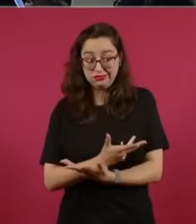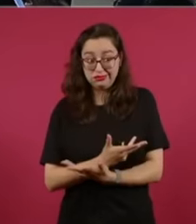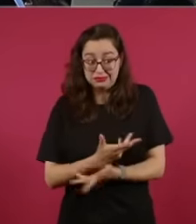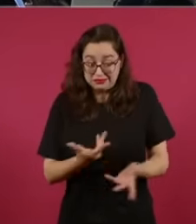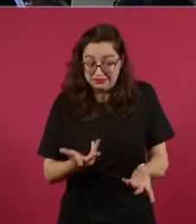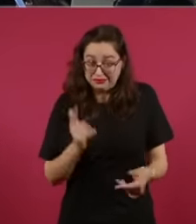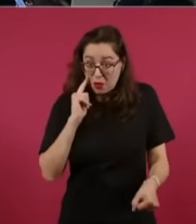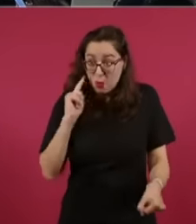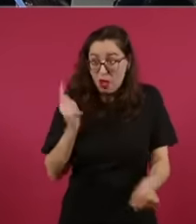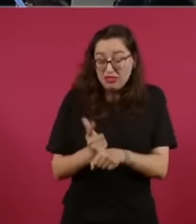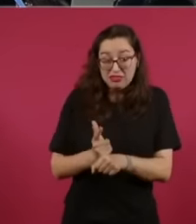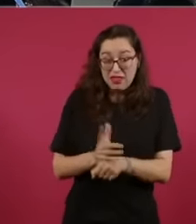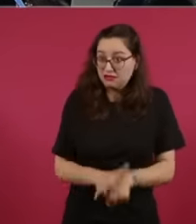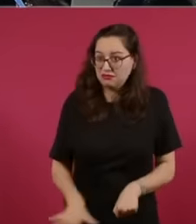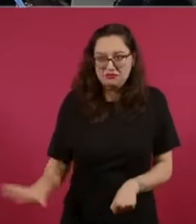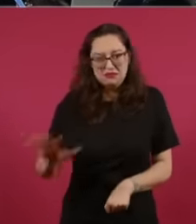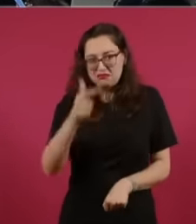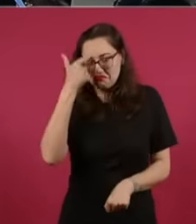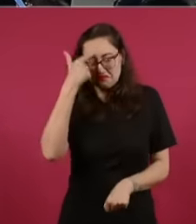porque todavía